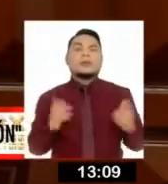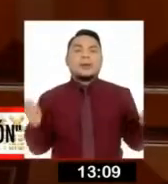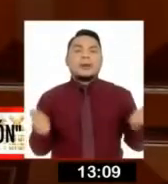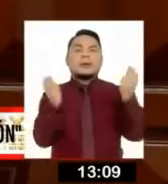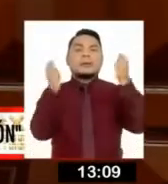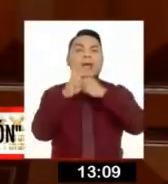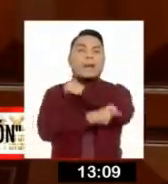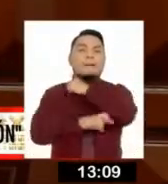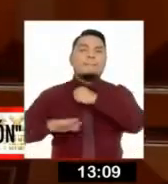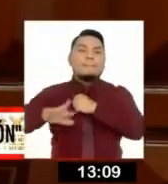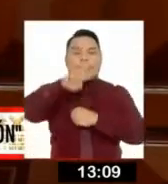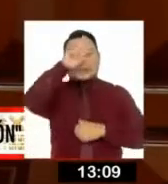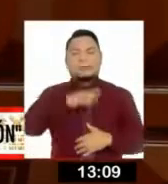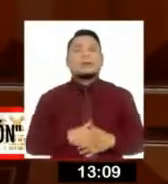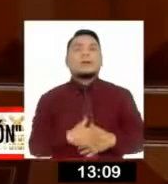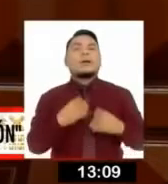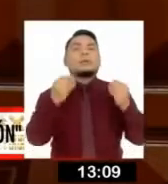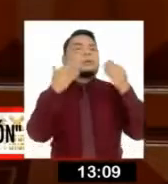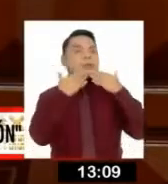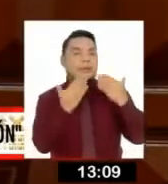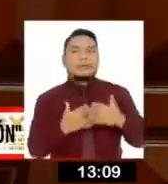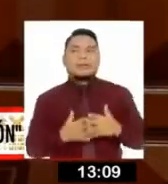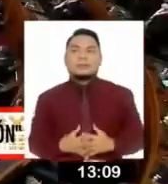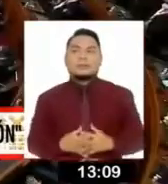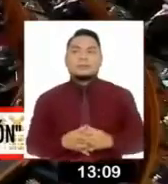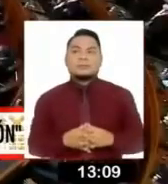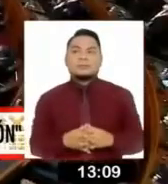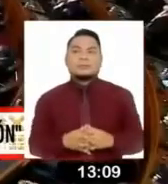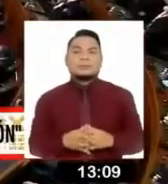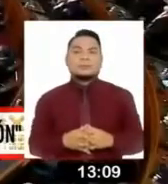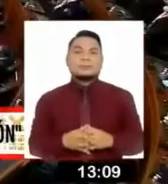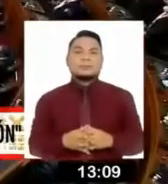¡Viva la patria! Muchas gracias.